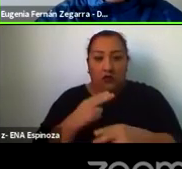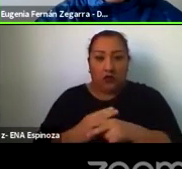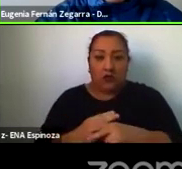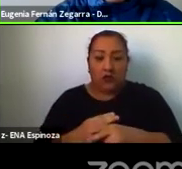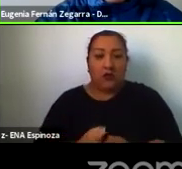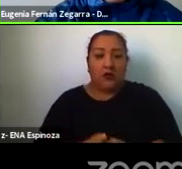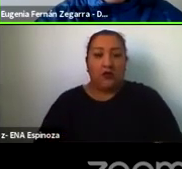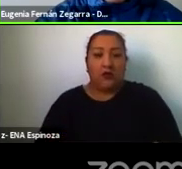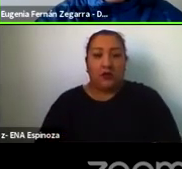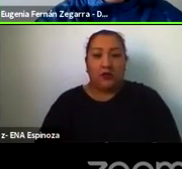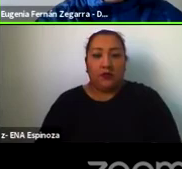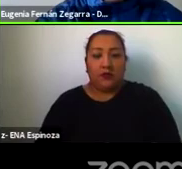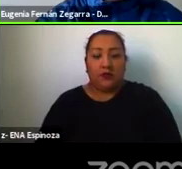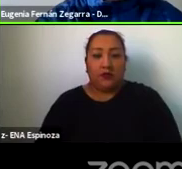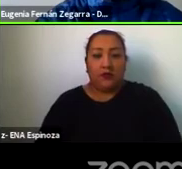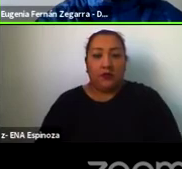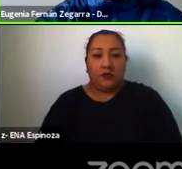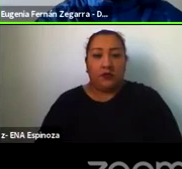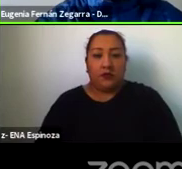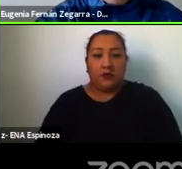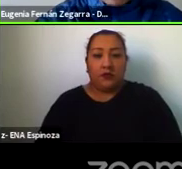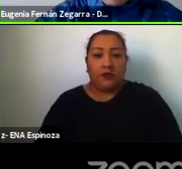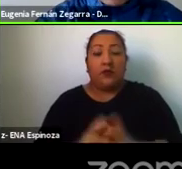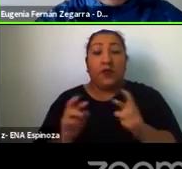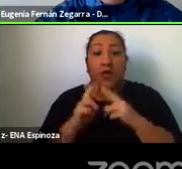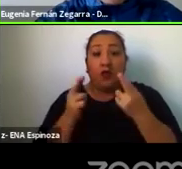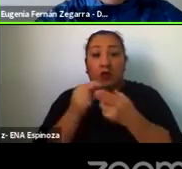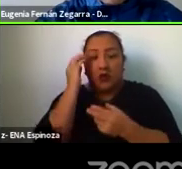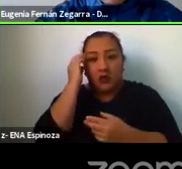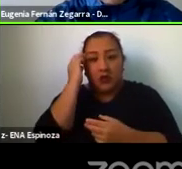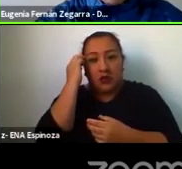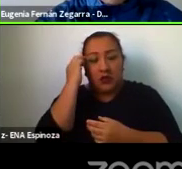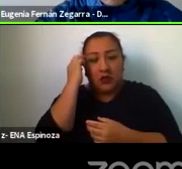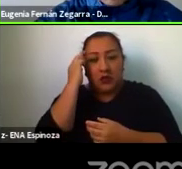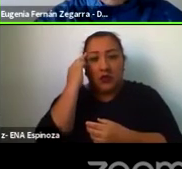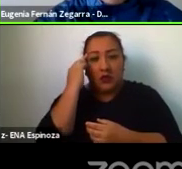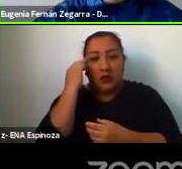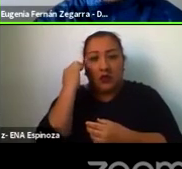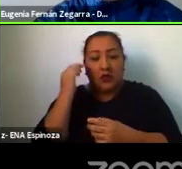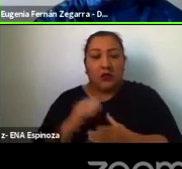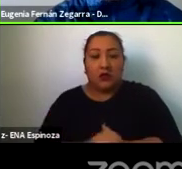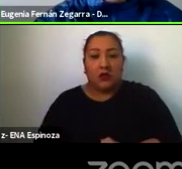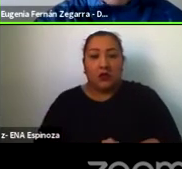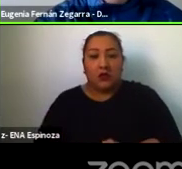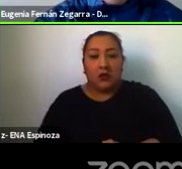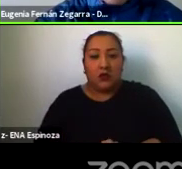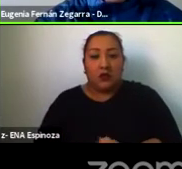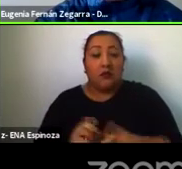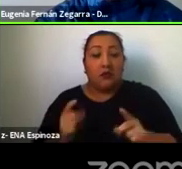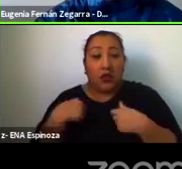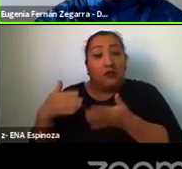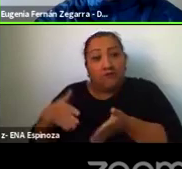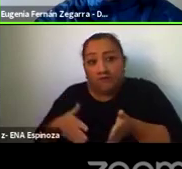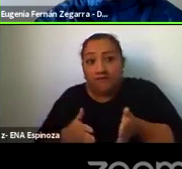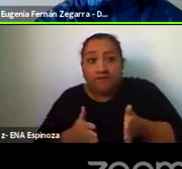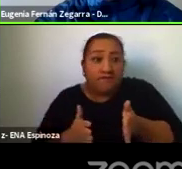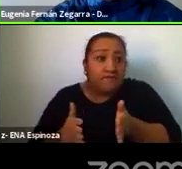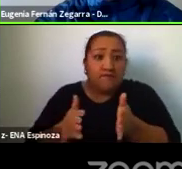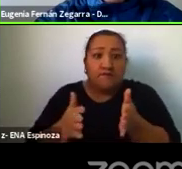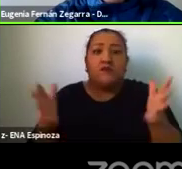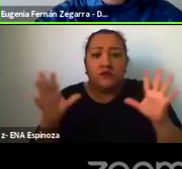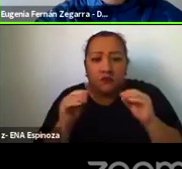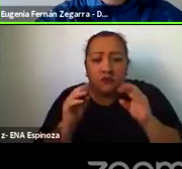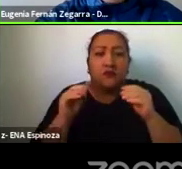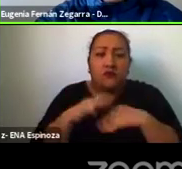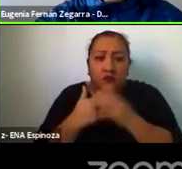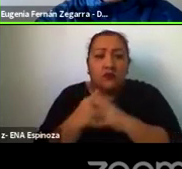del domicilio y la libertad de reunión y tránsito en territorio. Pero estamos encaminados a una